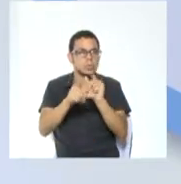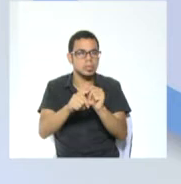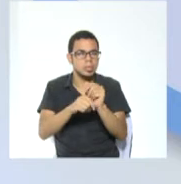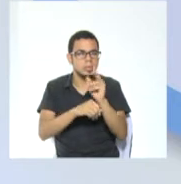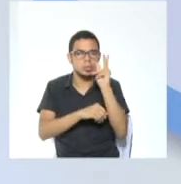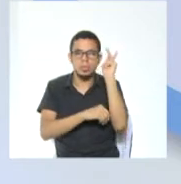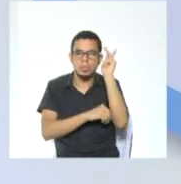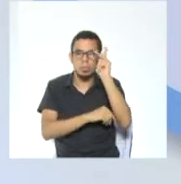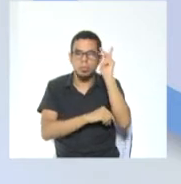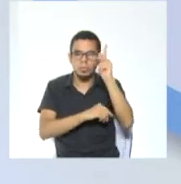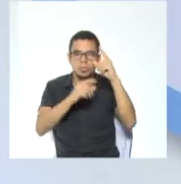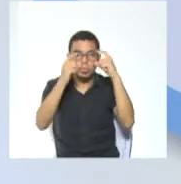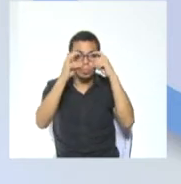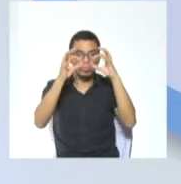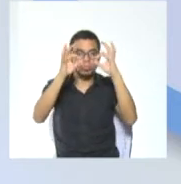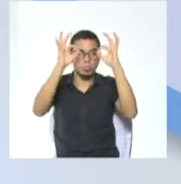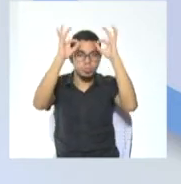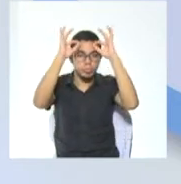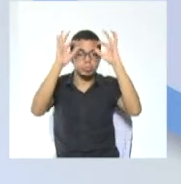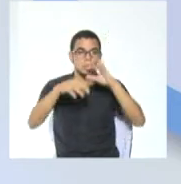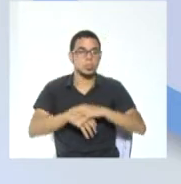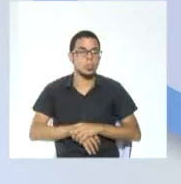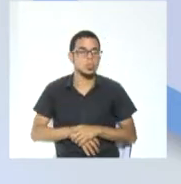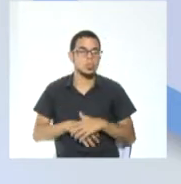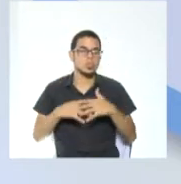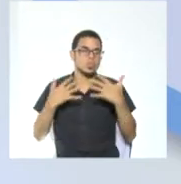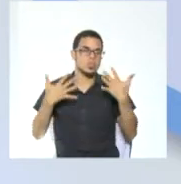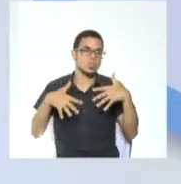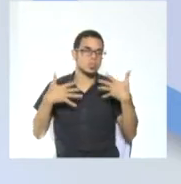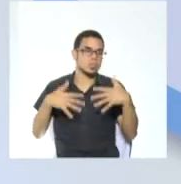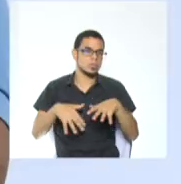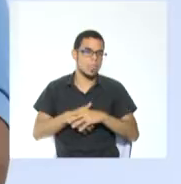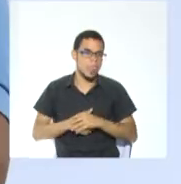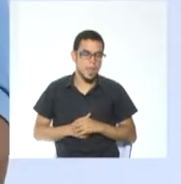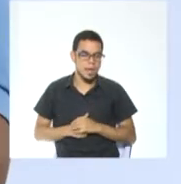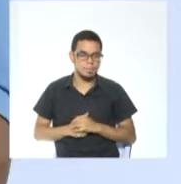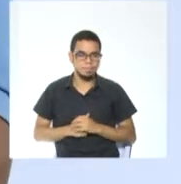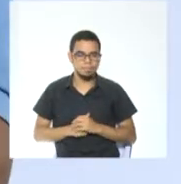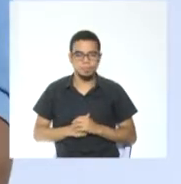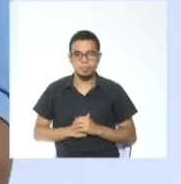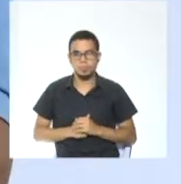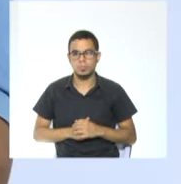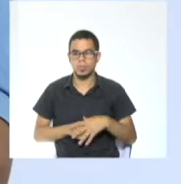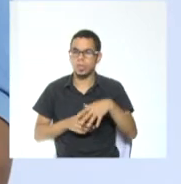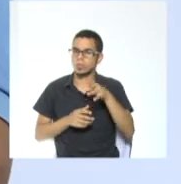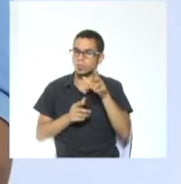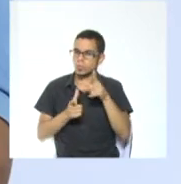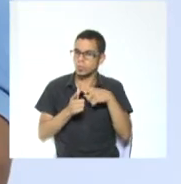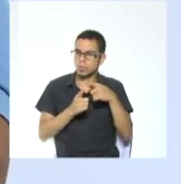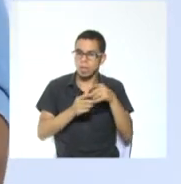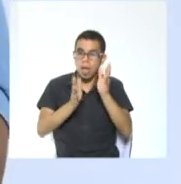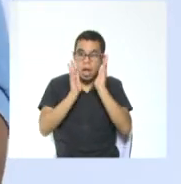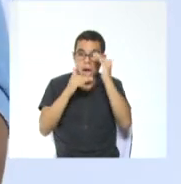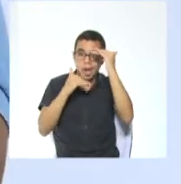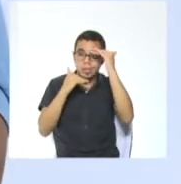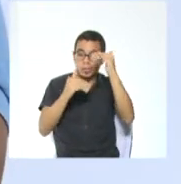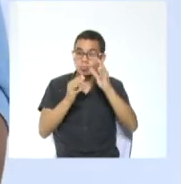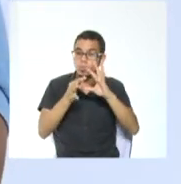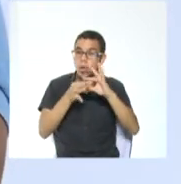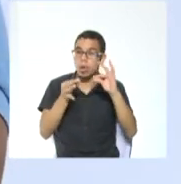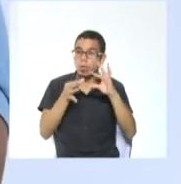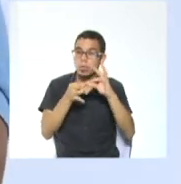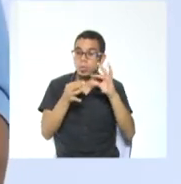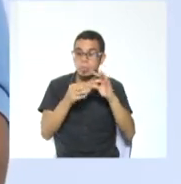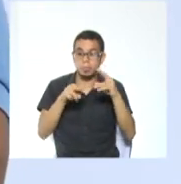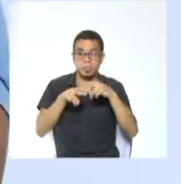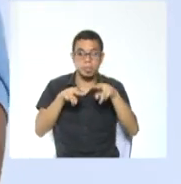maestro Simón Rodríguez. ¡Qué maestro de maestro! Así es. vamos a escuchar este hermoso